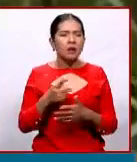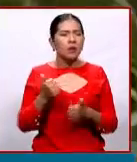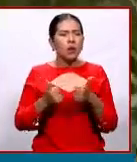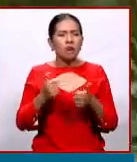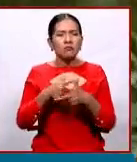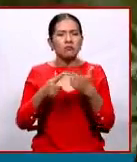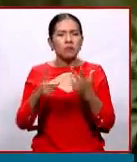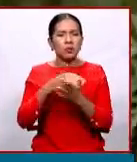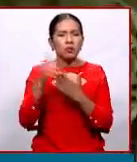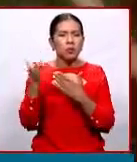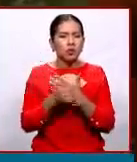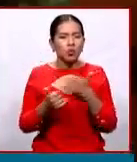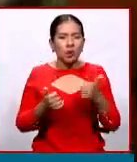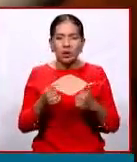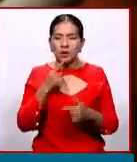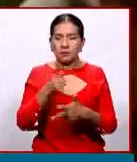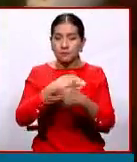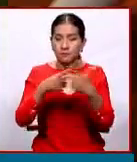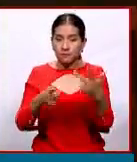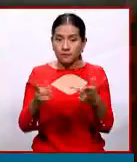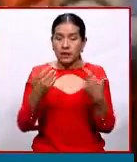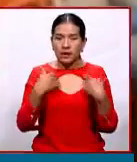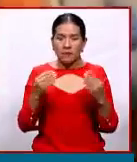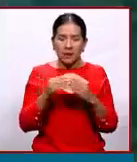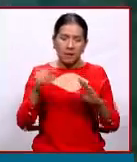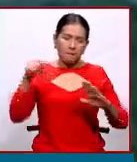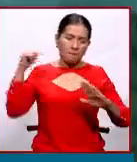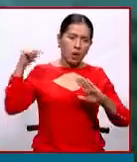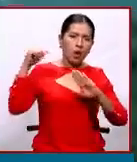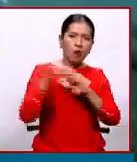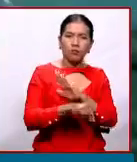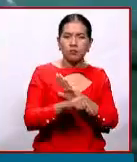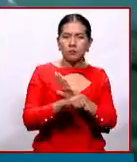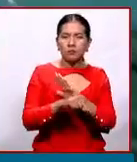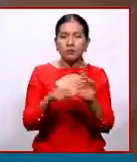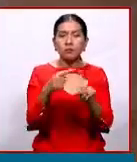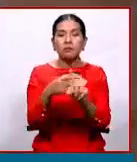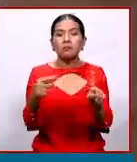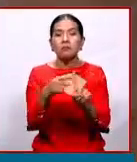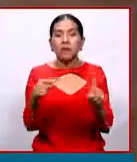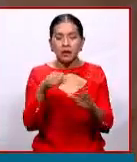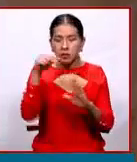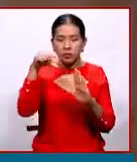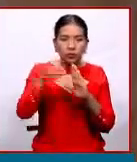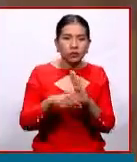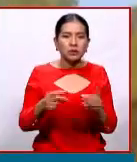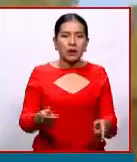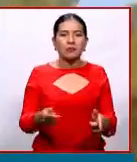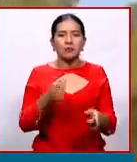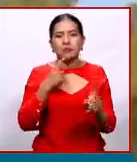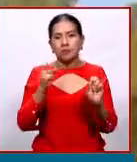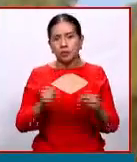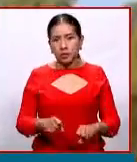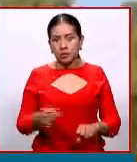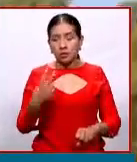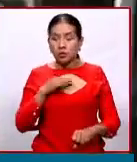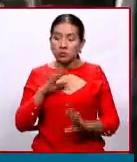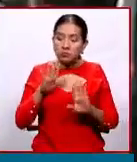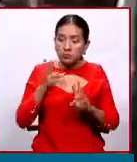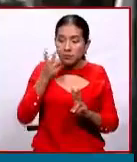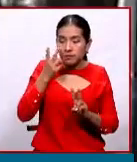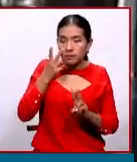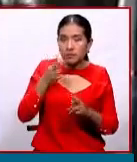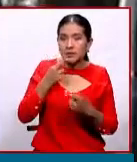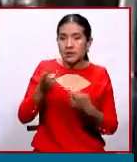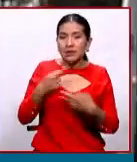proyectos, que básicamente son proyectos no muy profundos que se pueden perforar de manera rápida y esperamos poder tener